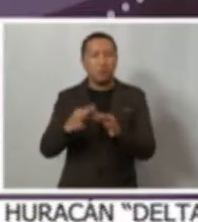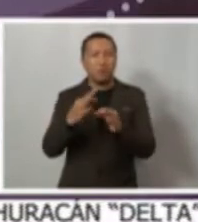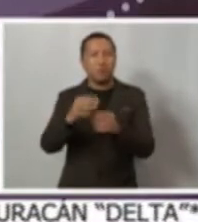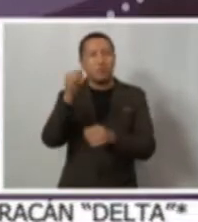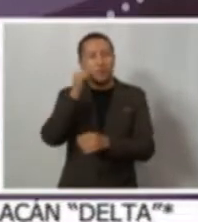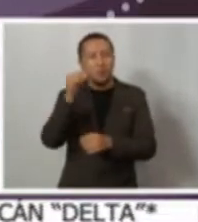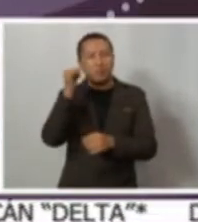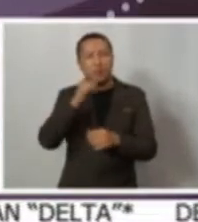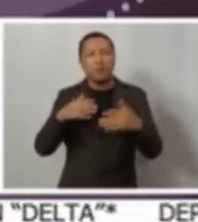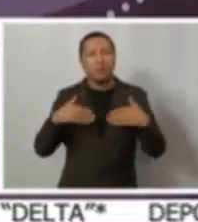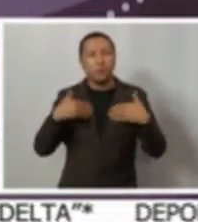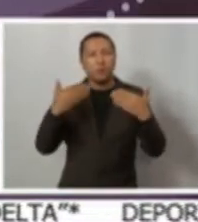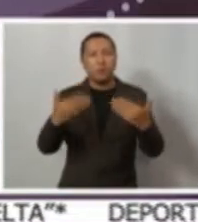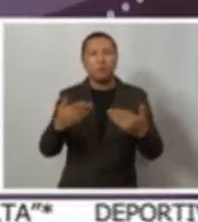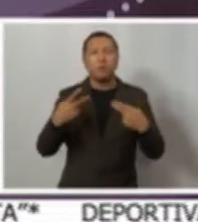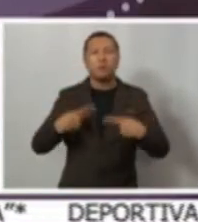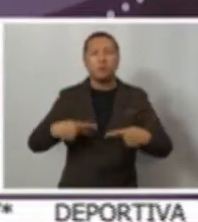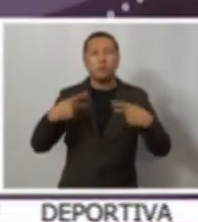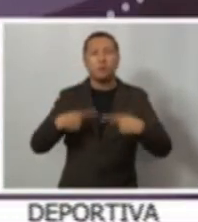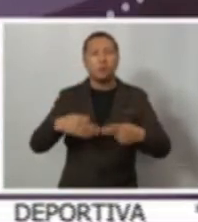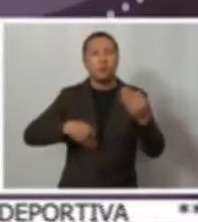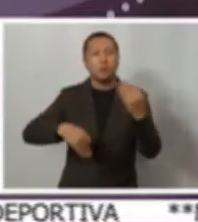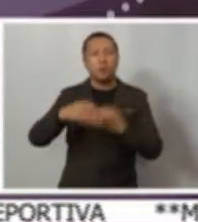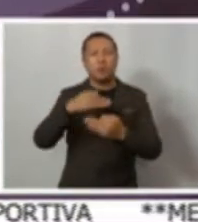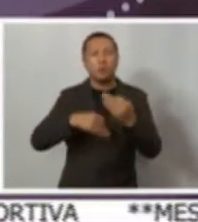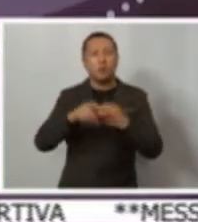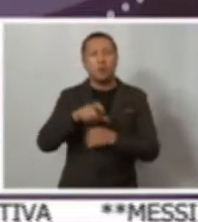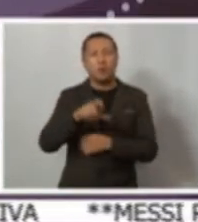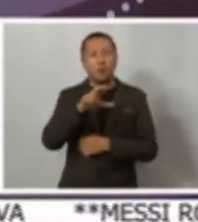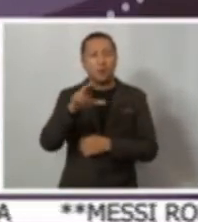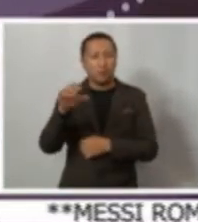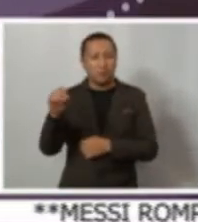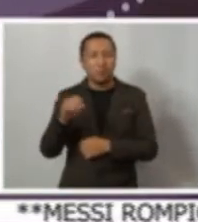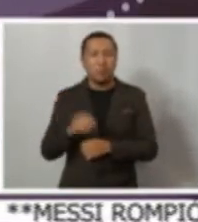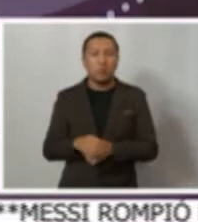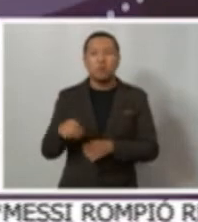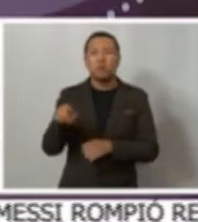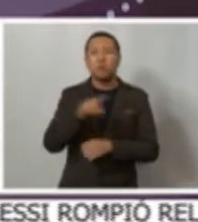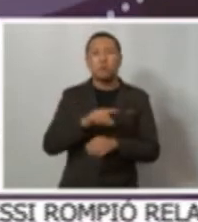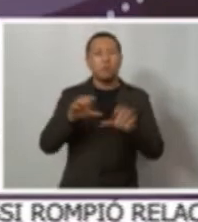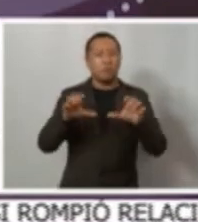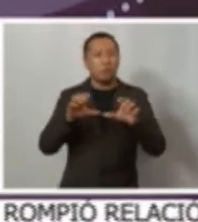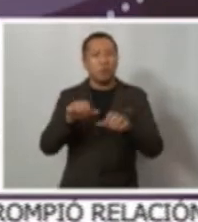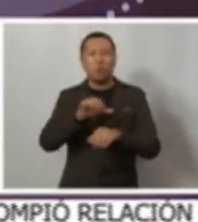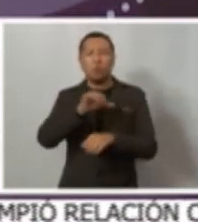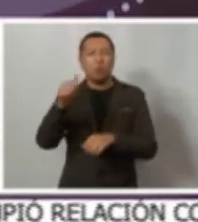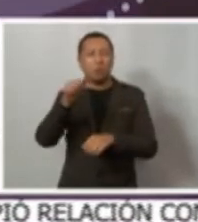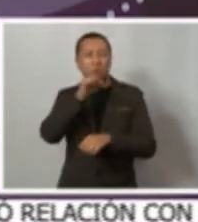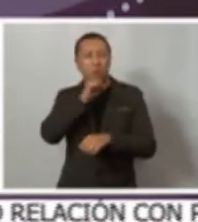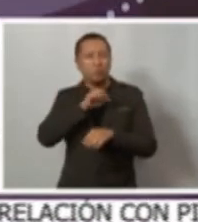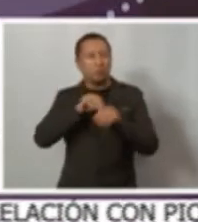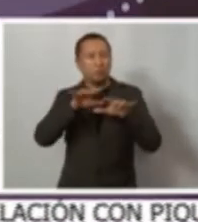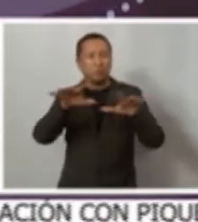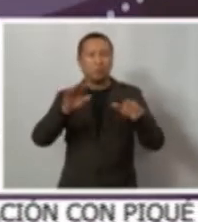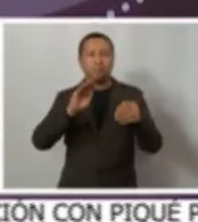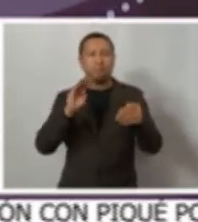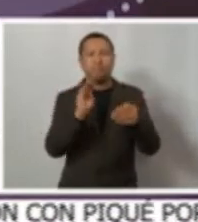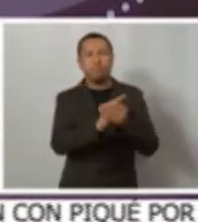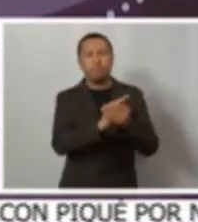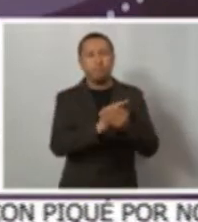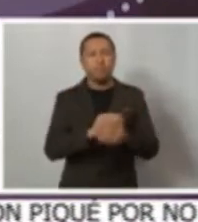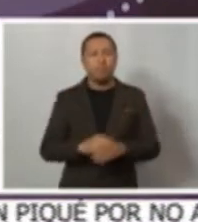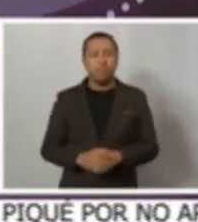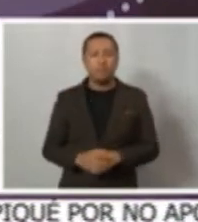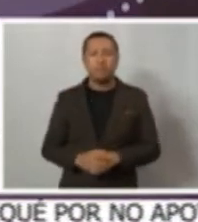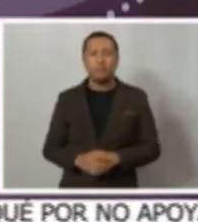confiable, para los quintanarroenses. Y de nueva cuenta retomo, no haga caso a rumores. Bueno, le comentaba antes de la pausa que haciendo